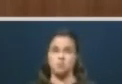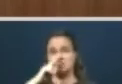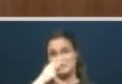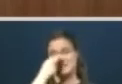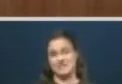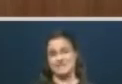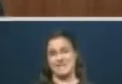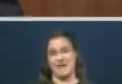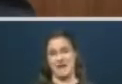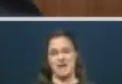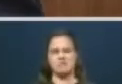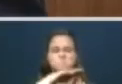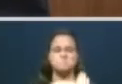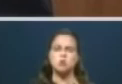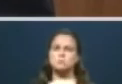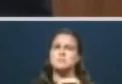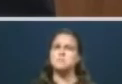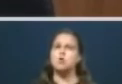de carácter rural